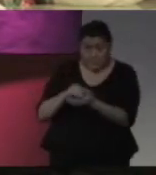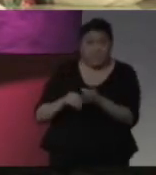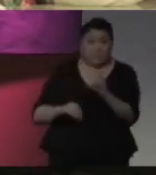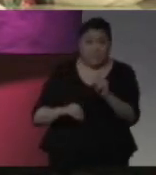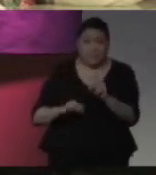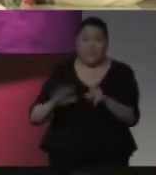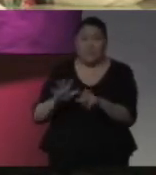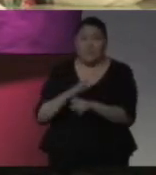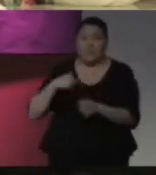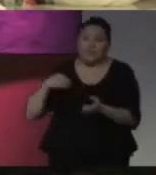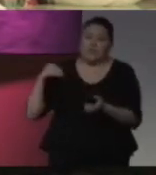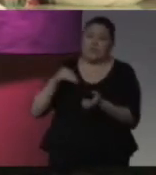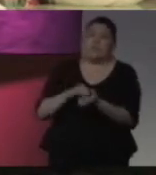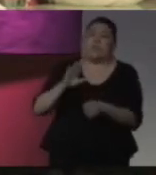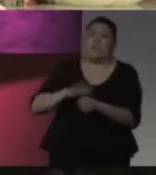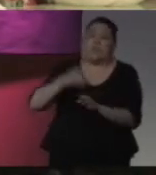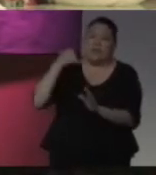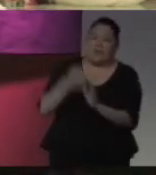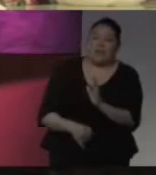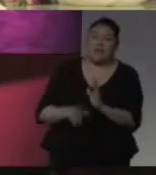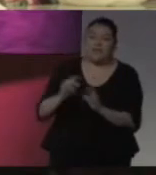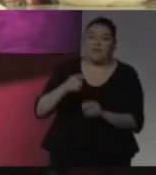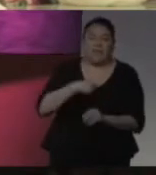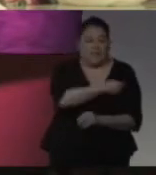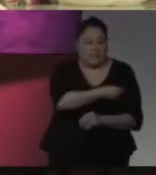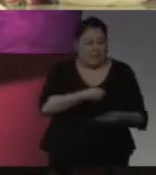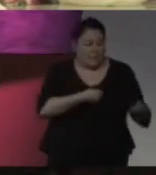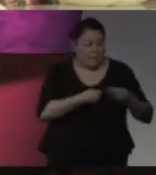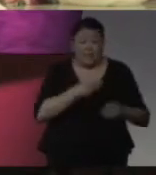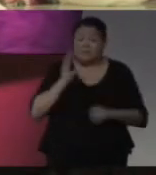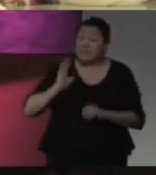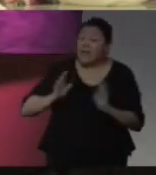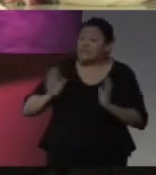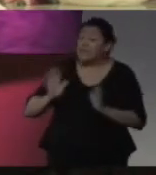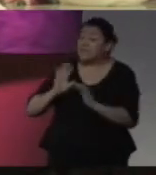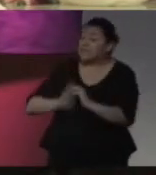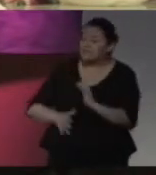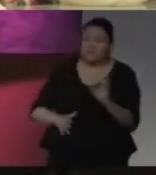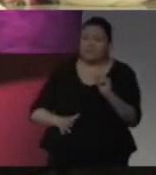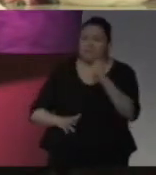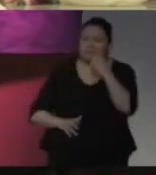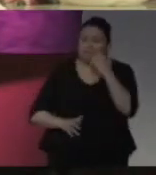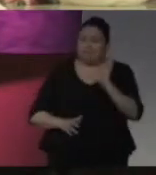porque no voy a tener tiempo y no quiero que me empiecen a pasar los papelitos.